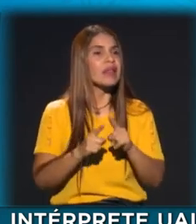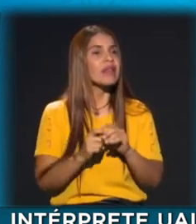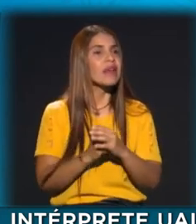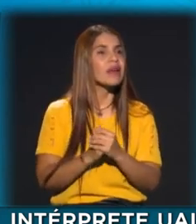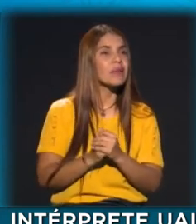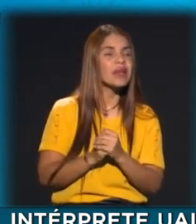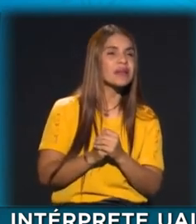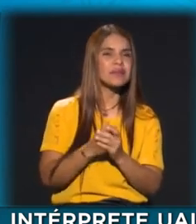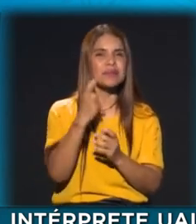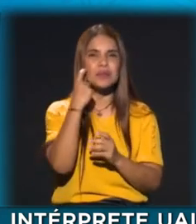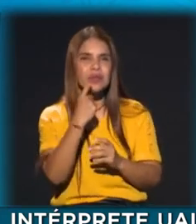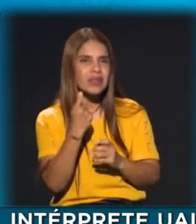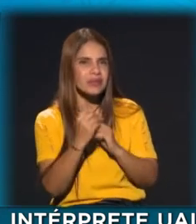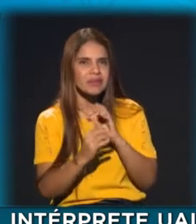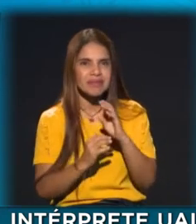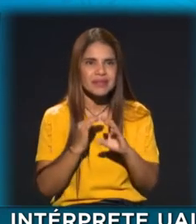Escartón,